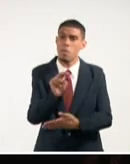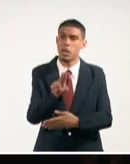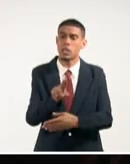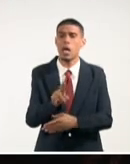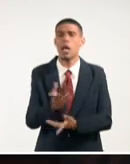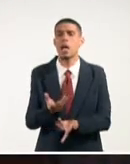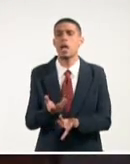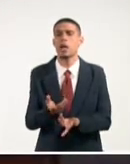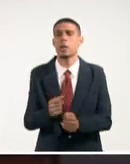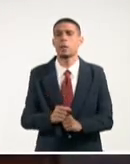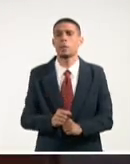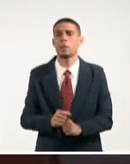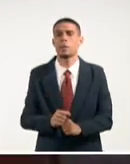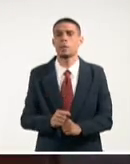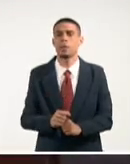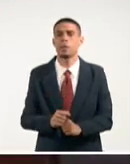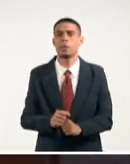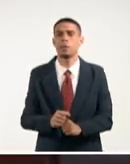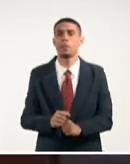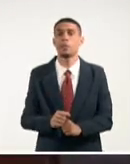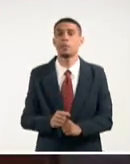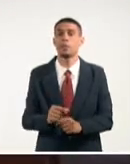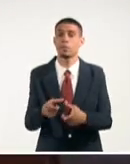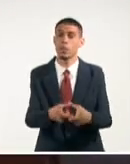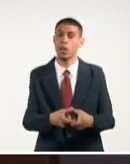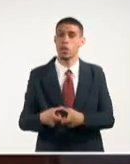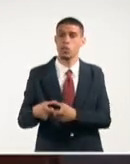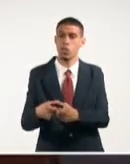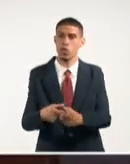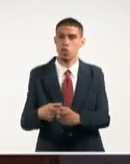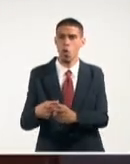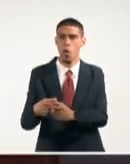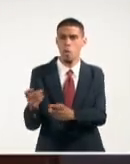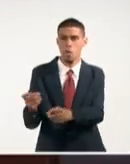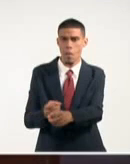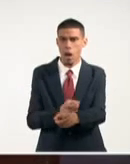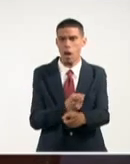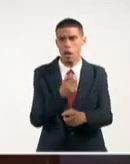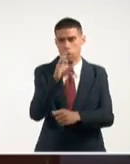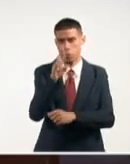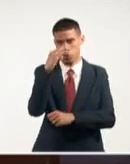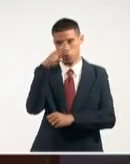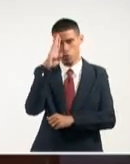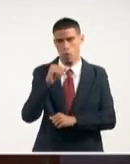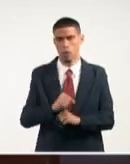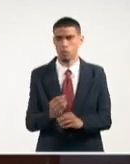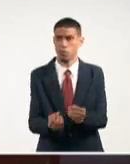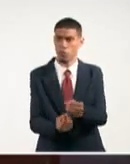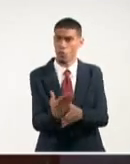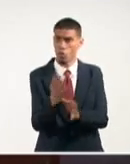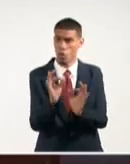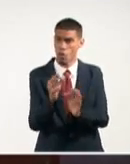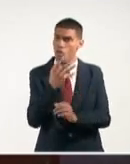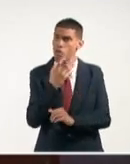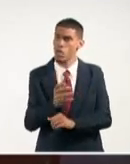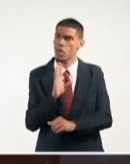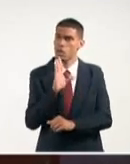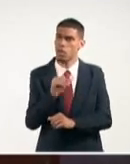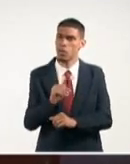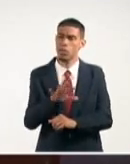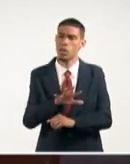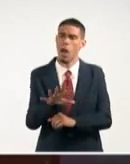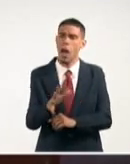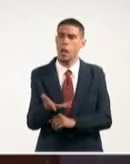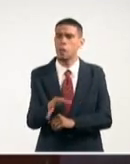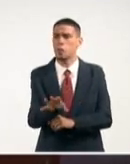al constituirse la Asociación de Combatientes de la Revolución Cubana hace